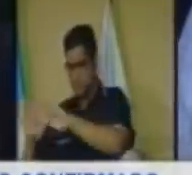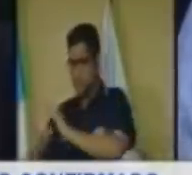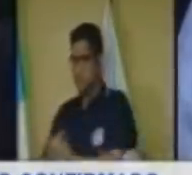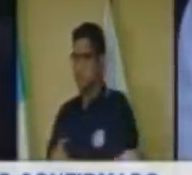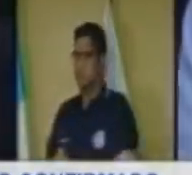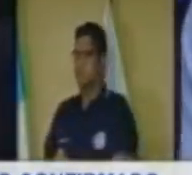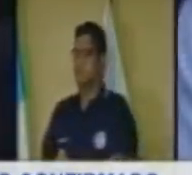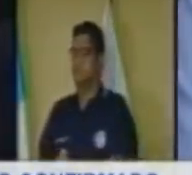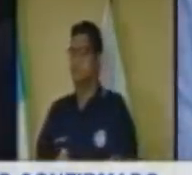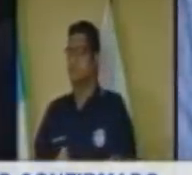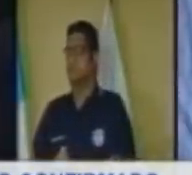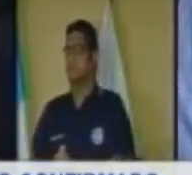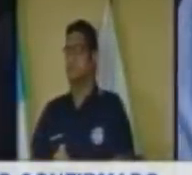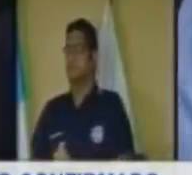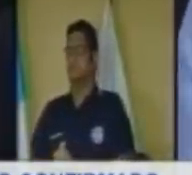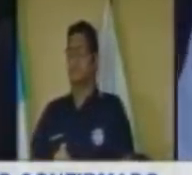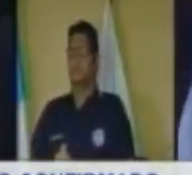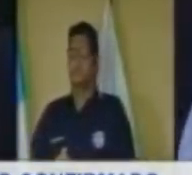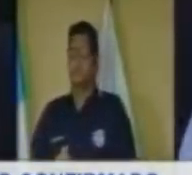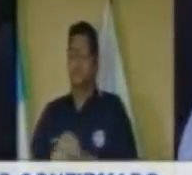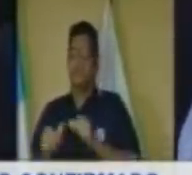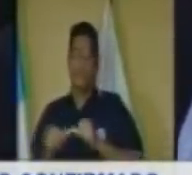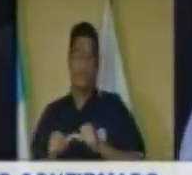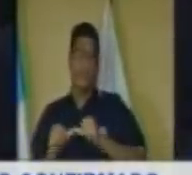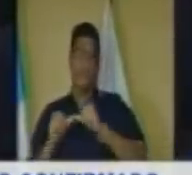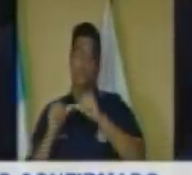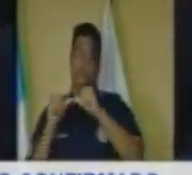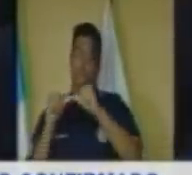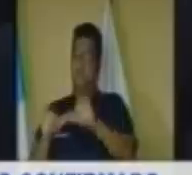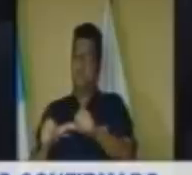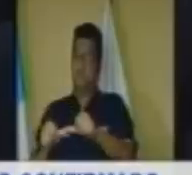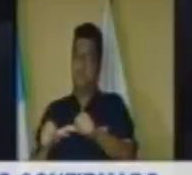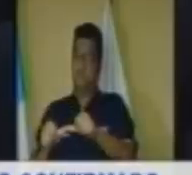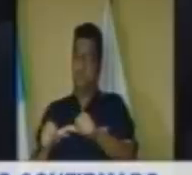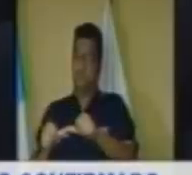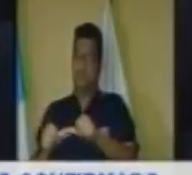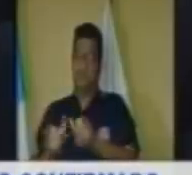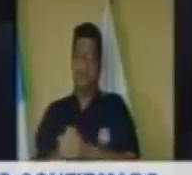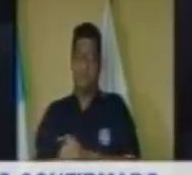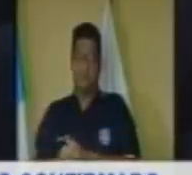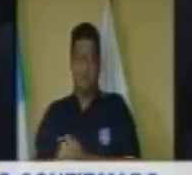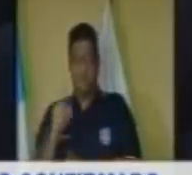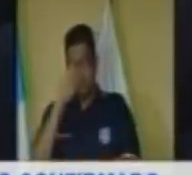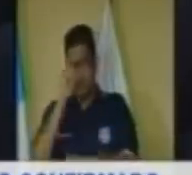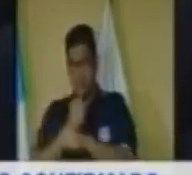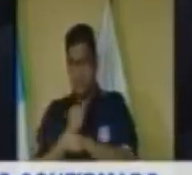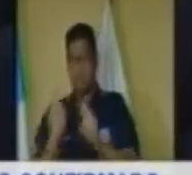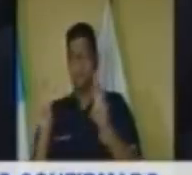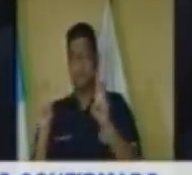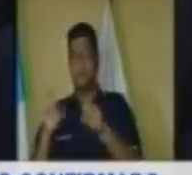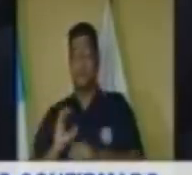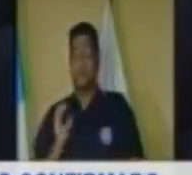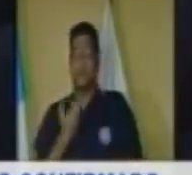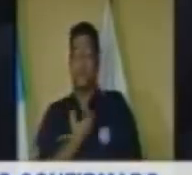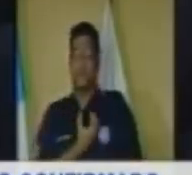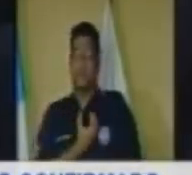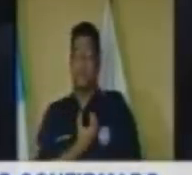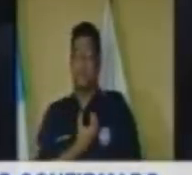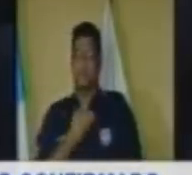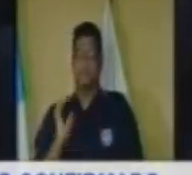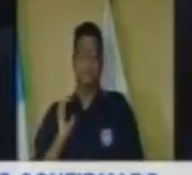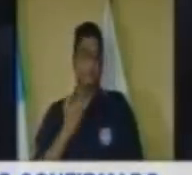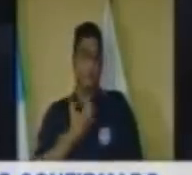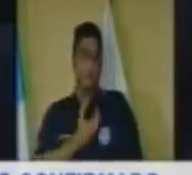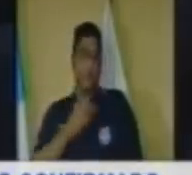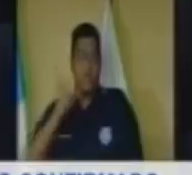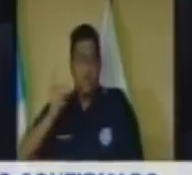instituciones? Sigamos con lo que se refiere al Congreso de la República. Pues ellos tienen muy